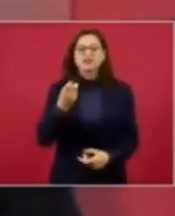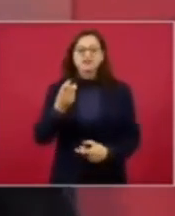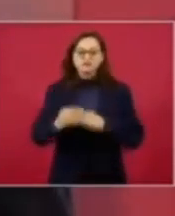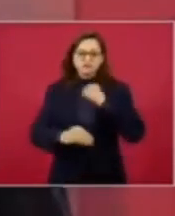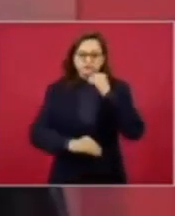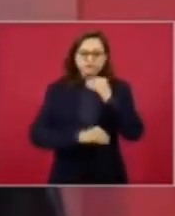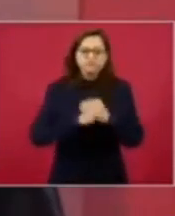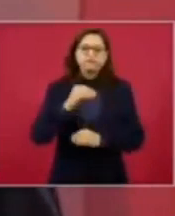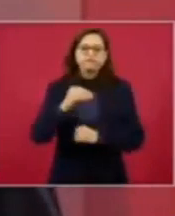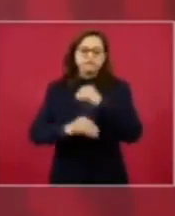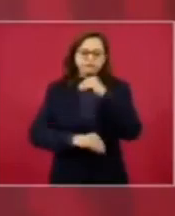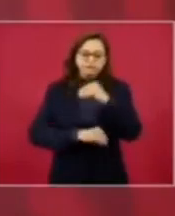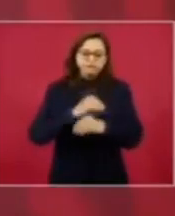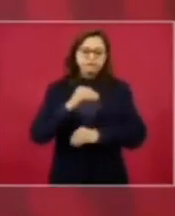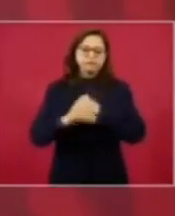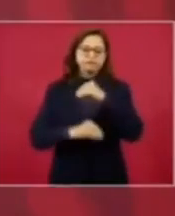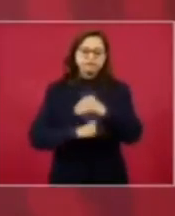Y